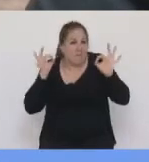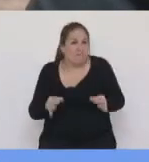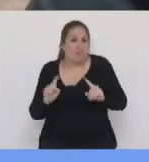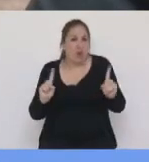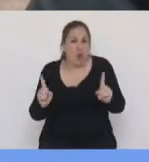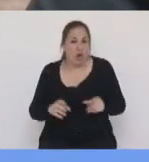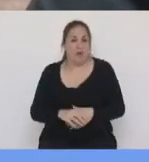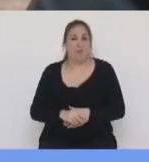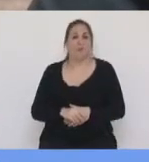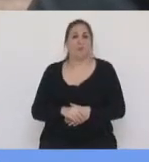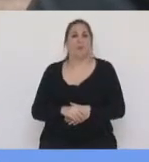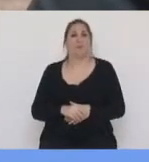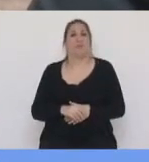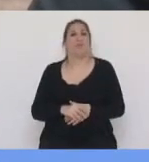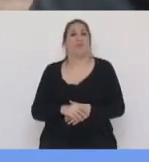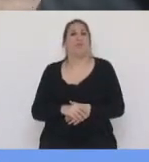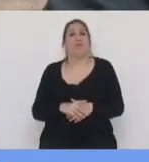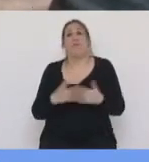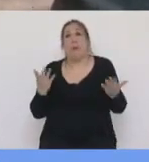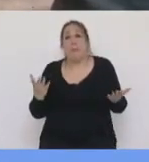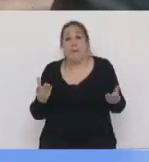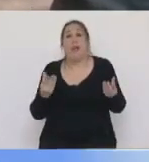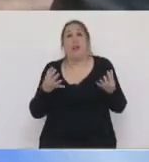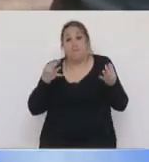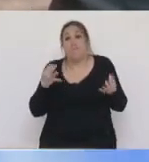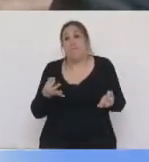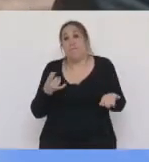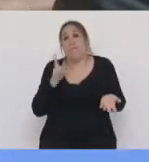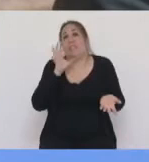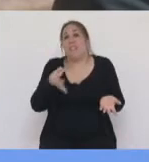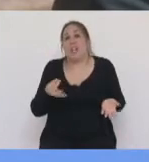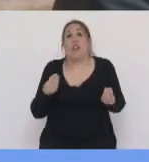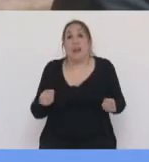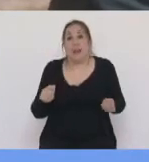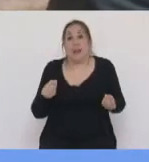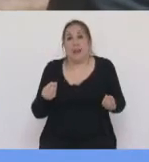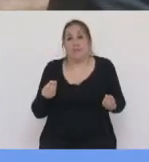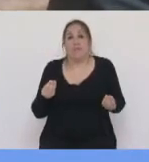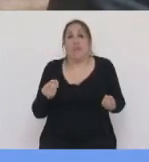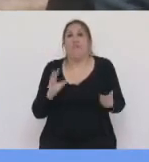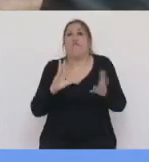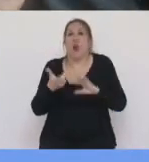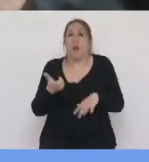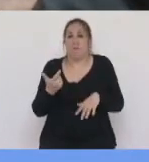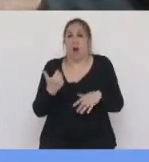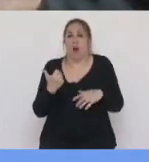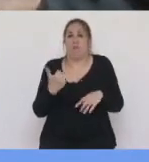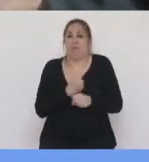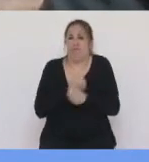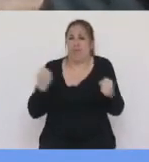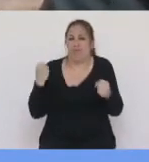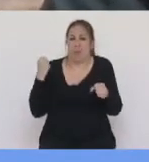pero lo que no podemos dejar de ver que evidentemente esta grosera intromisión en facultades que les son